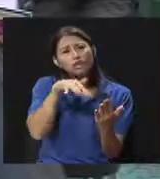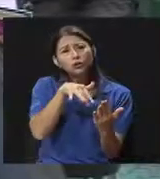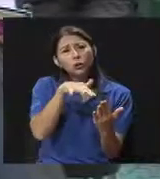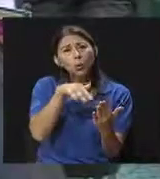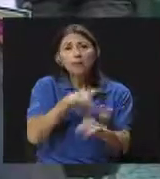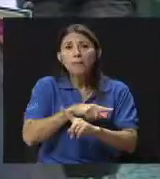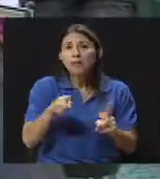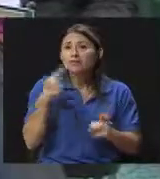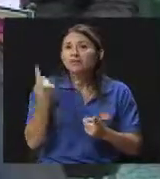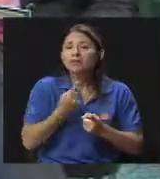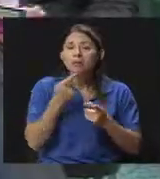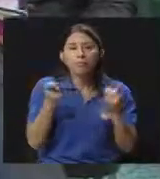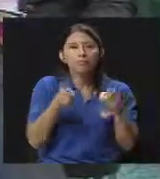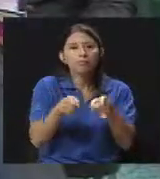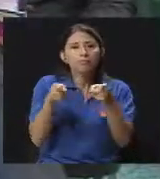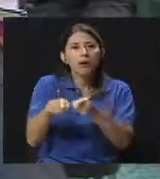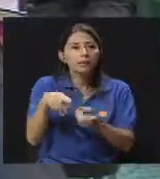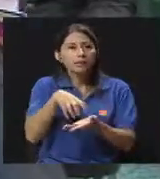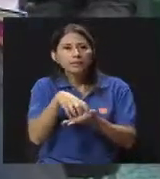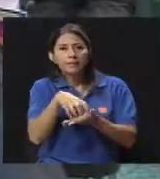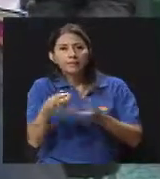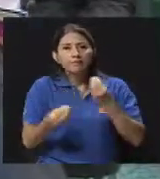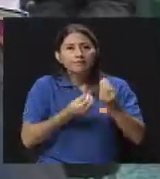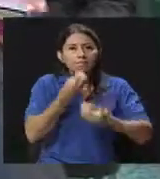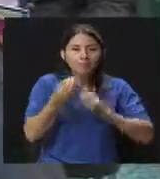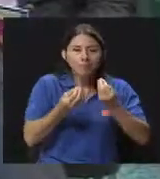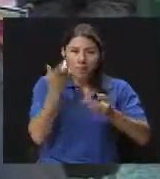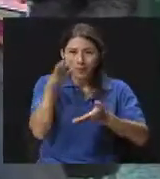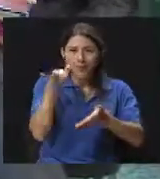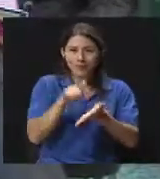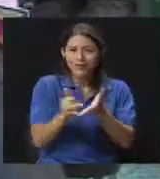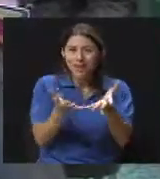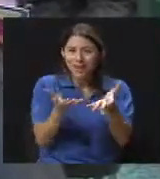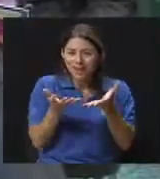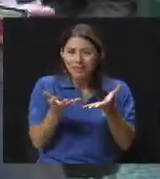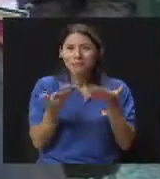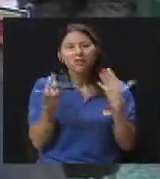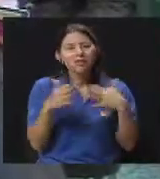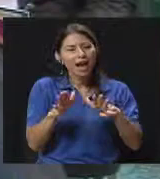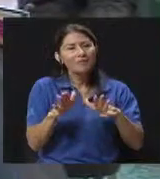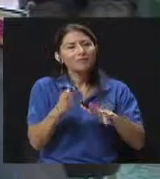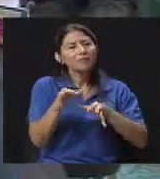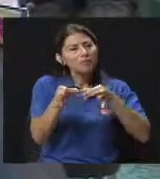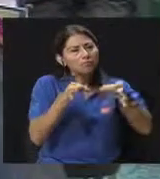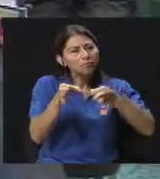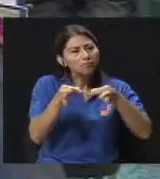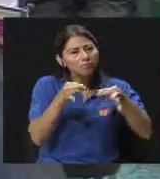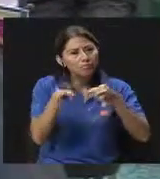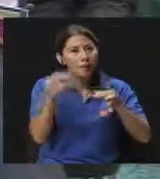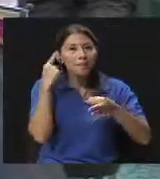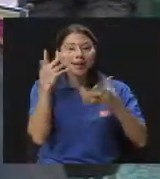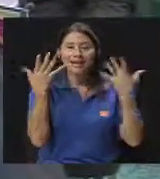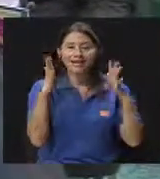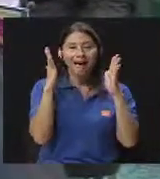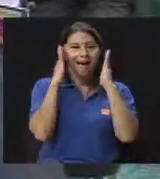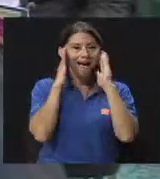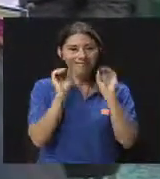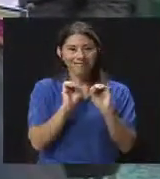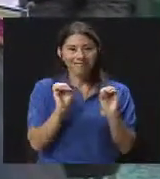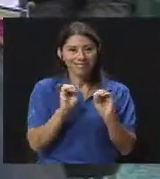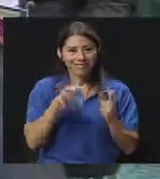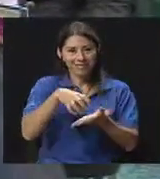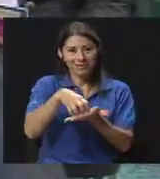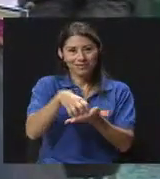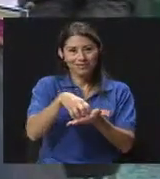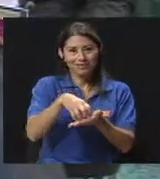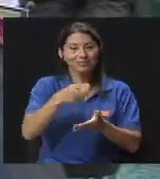hay muchas inquietudes, muchos mitos al respecto, y por eso queremos evacuar y consultar muchísimas de esas dudas que también nosotros tenemos aquí desde Vivir